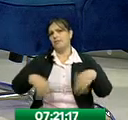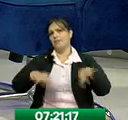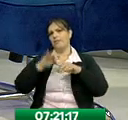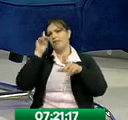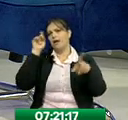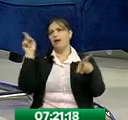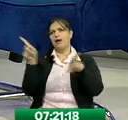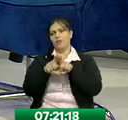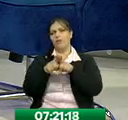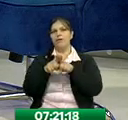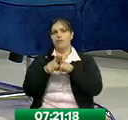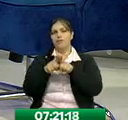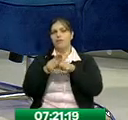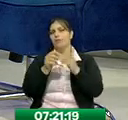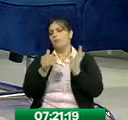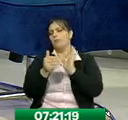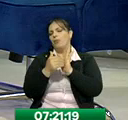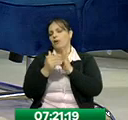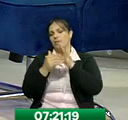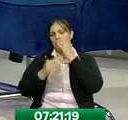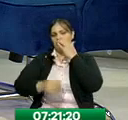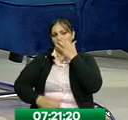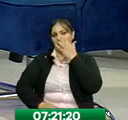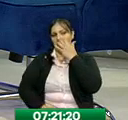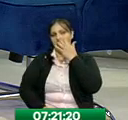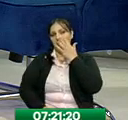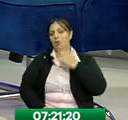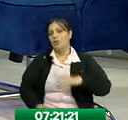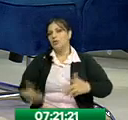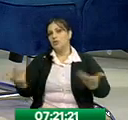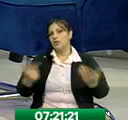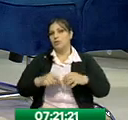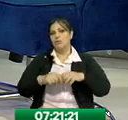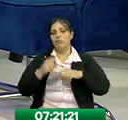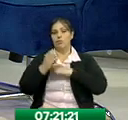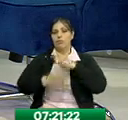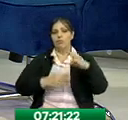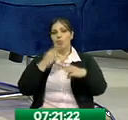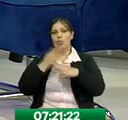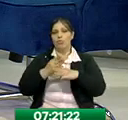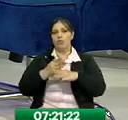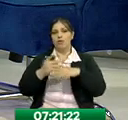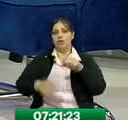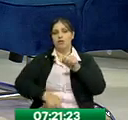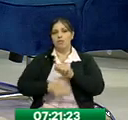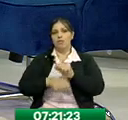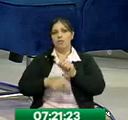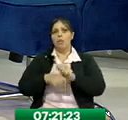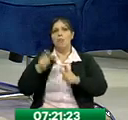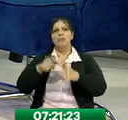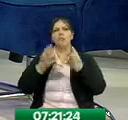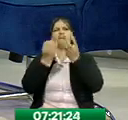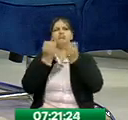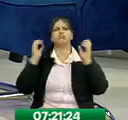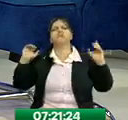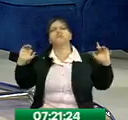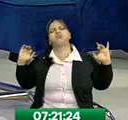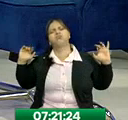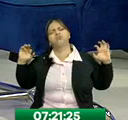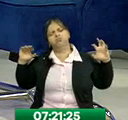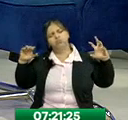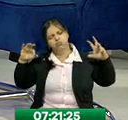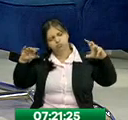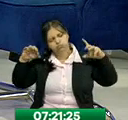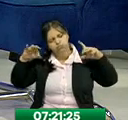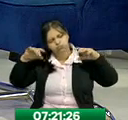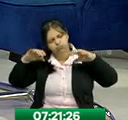Ningún tipo de estos juegos masivos, deportivos, se consiguen de la noche a la mañana. Se hacen con un tiempo